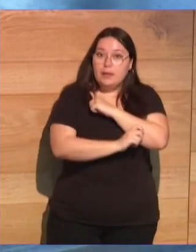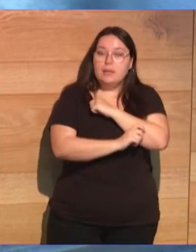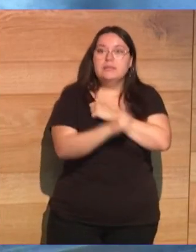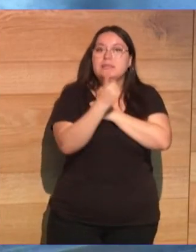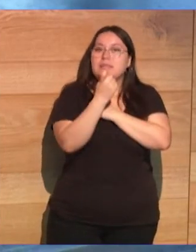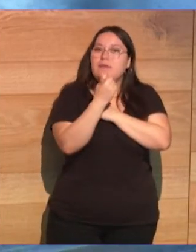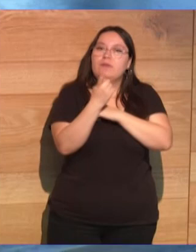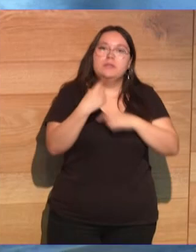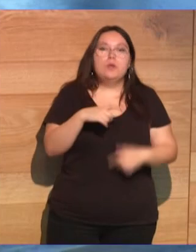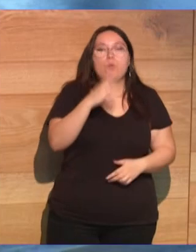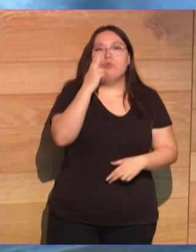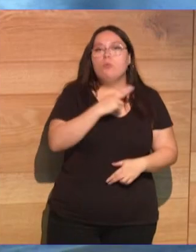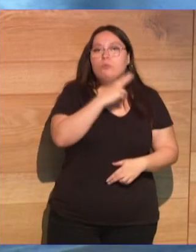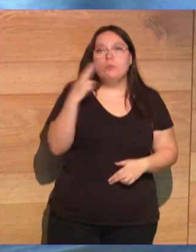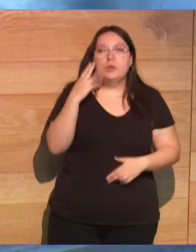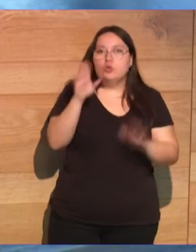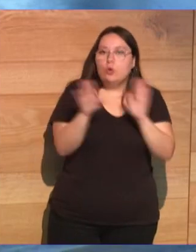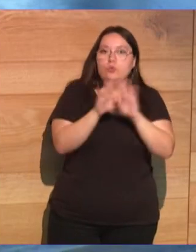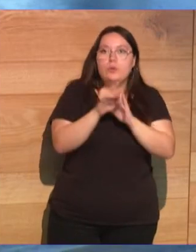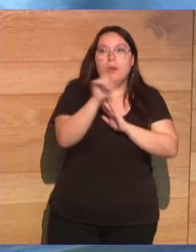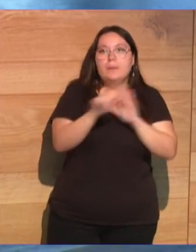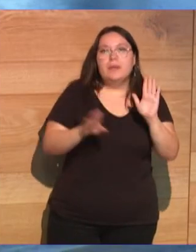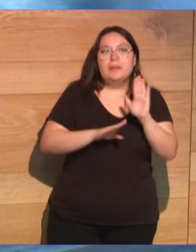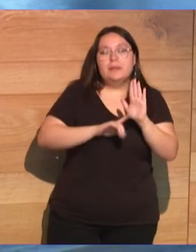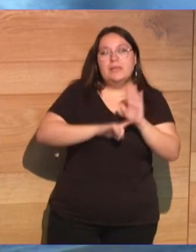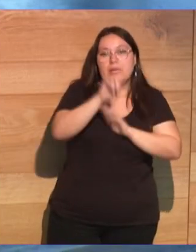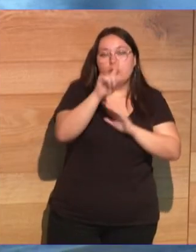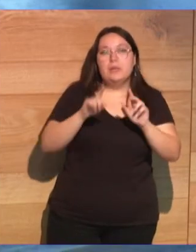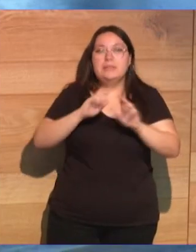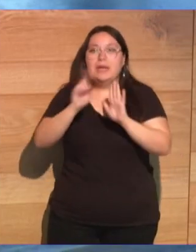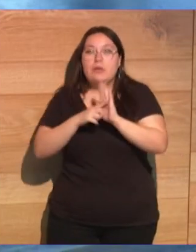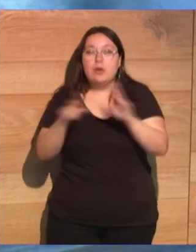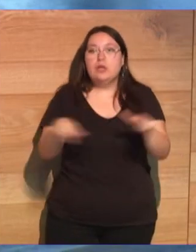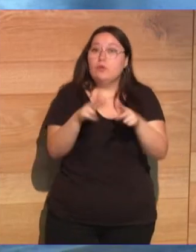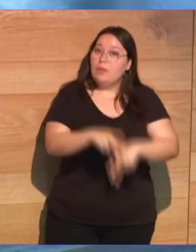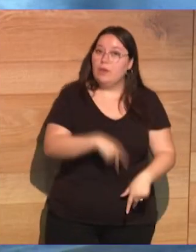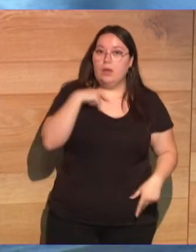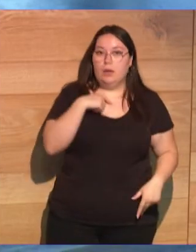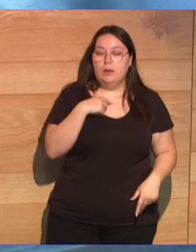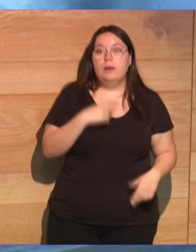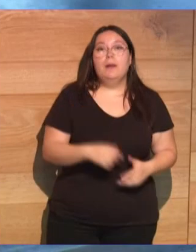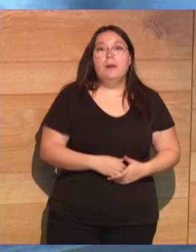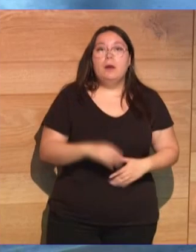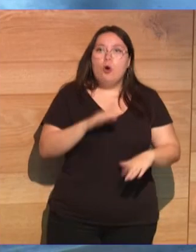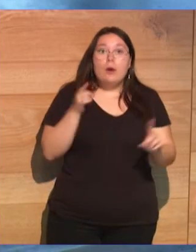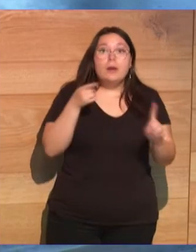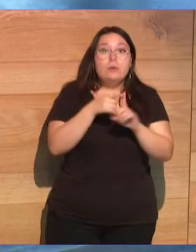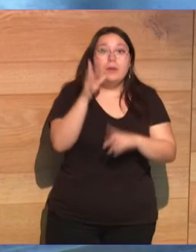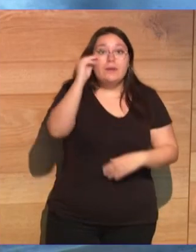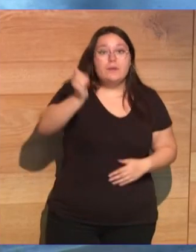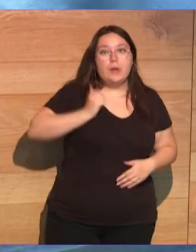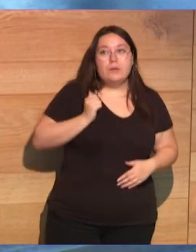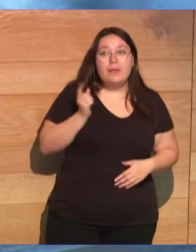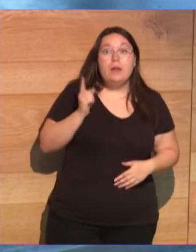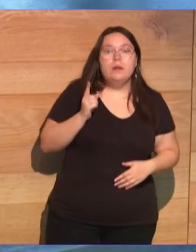requiere un compromiso continuo por parte de los desarrolladores, legisladores y la sociedad en general, para garantizar que la inteligencia